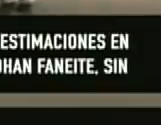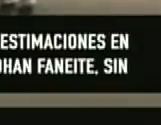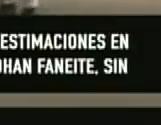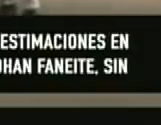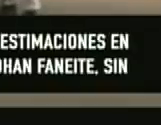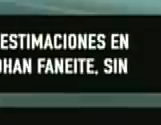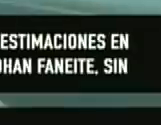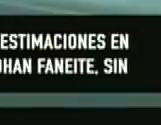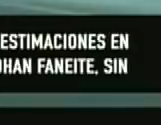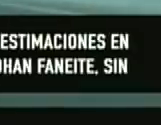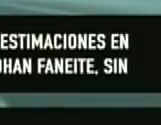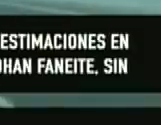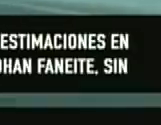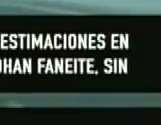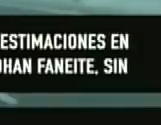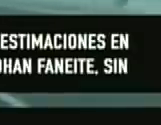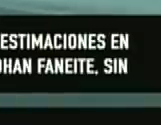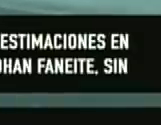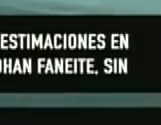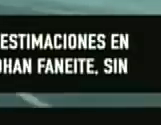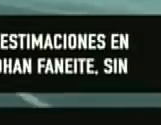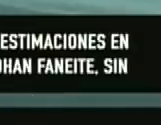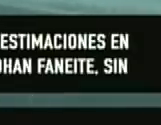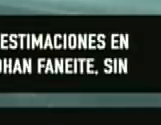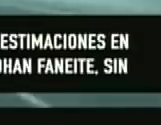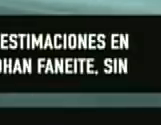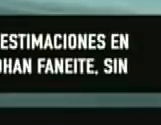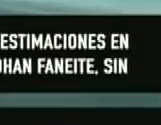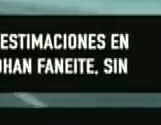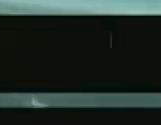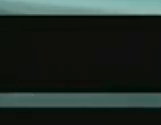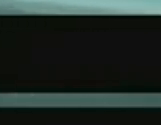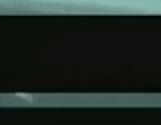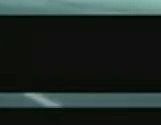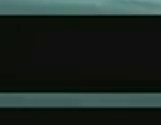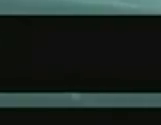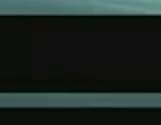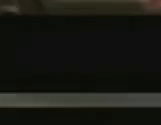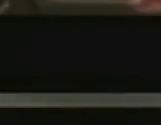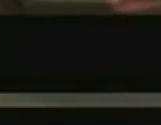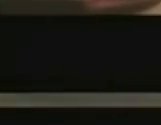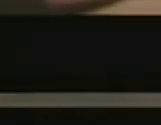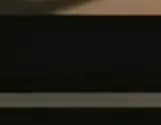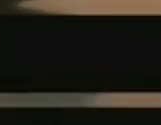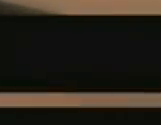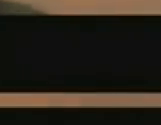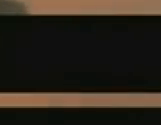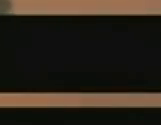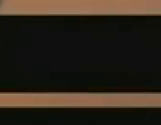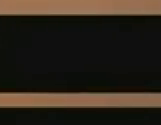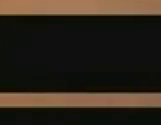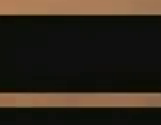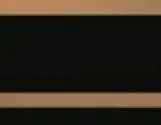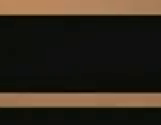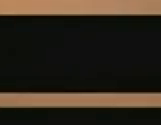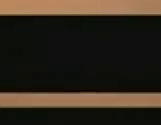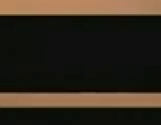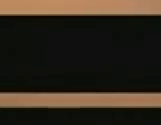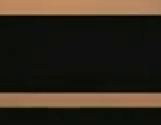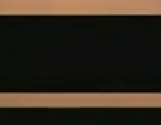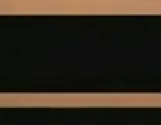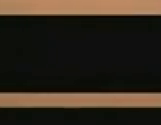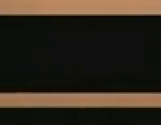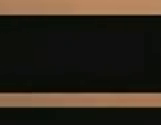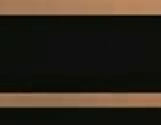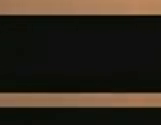Estimaciones en base a las cifras de funerarias como en la que trabaja Joan Faneite, sin embargo, consideran que el número real de fallecidos